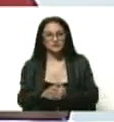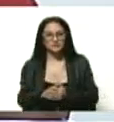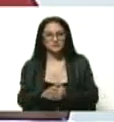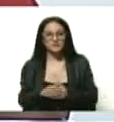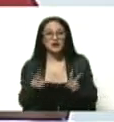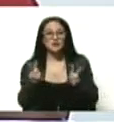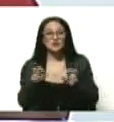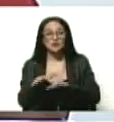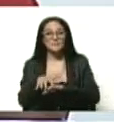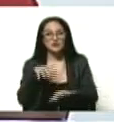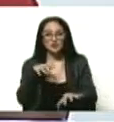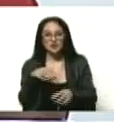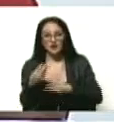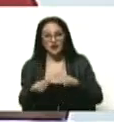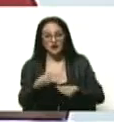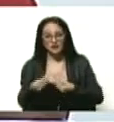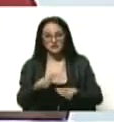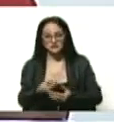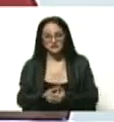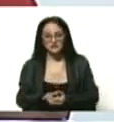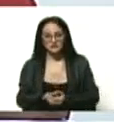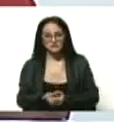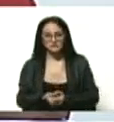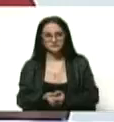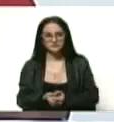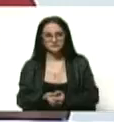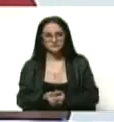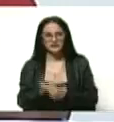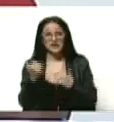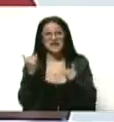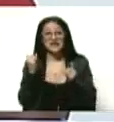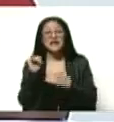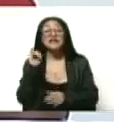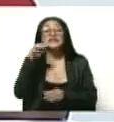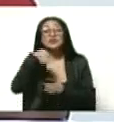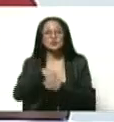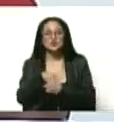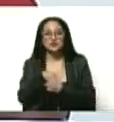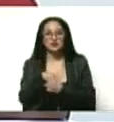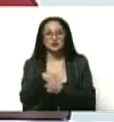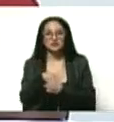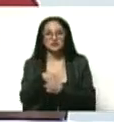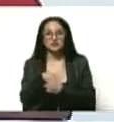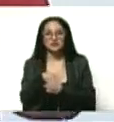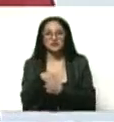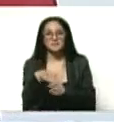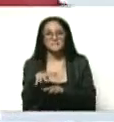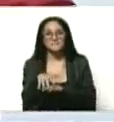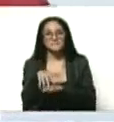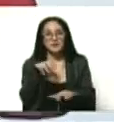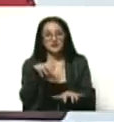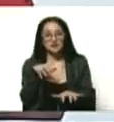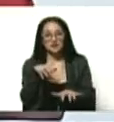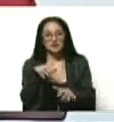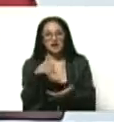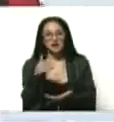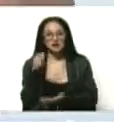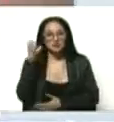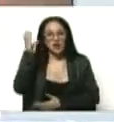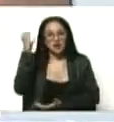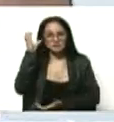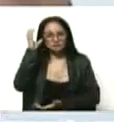mayoría. Una mayoría incluyente. Una mayoría que sea capaz de